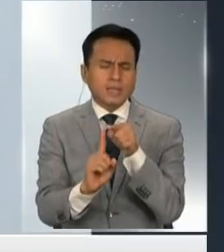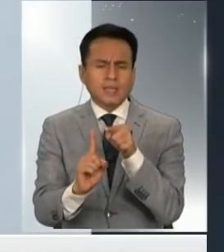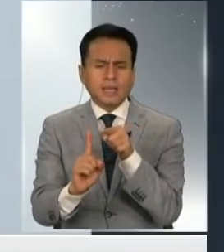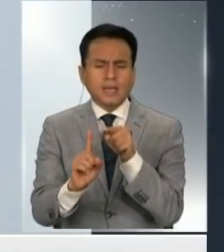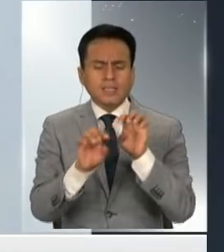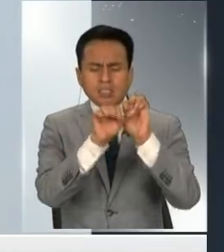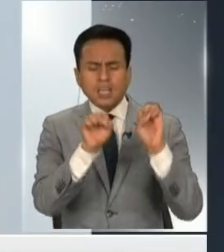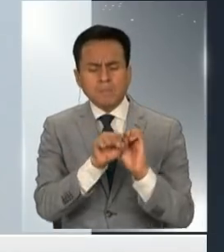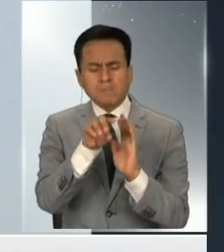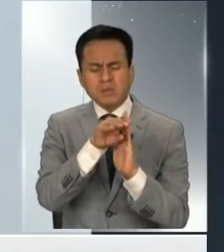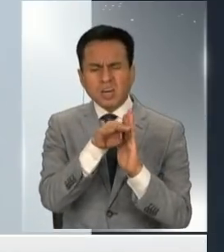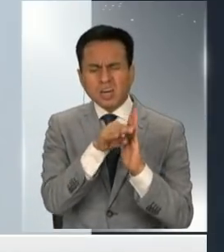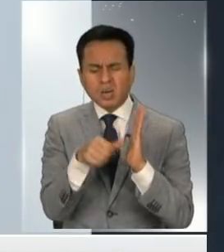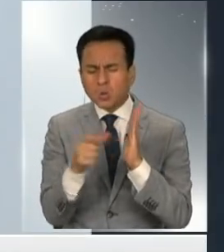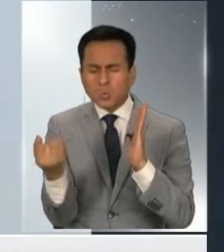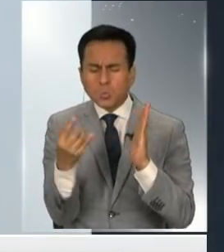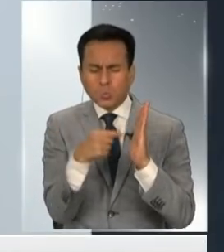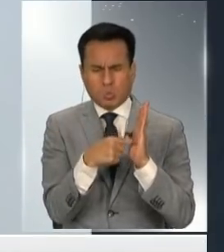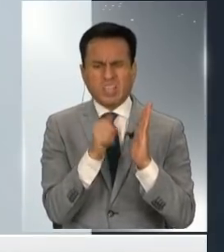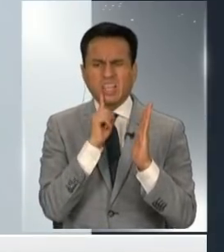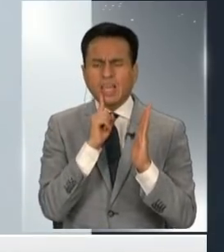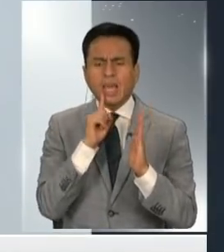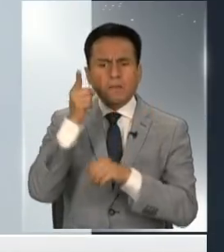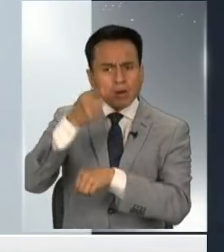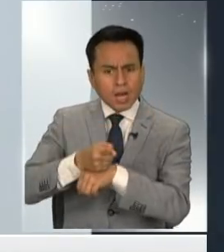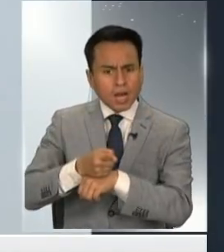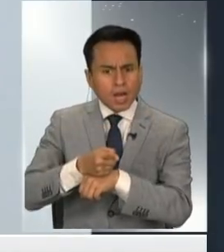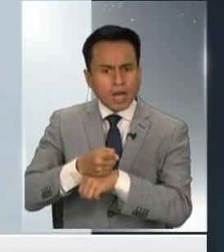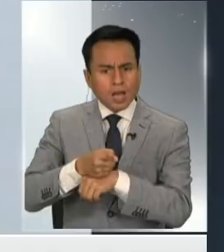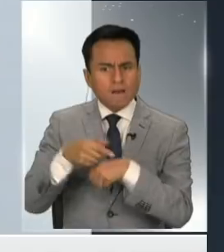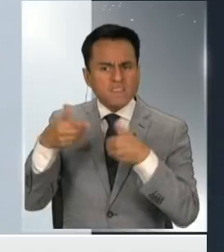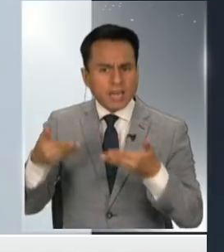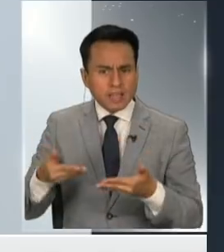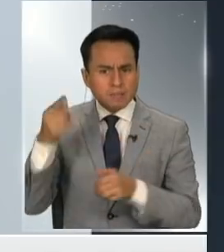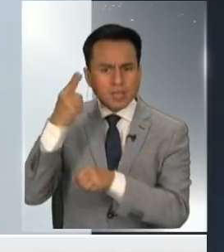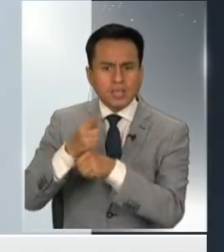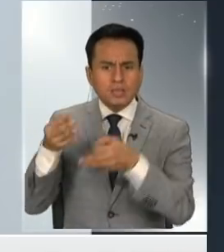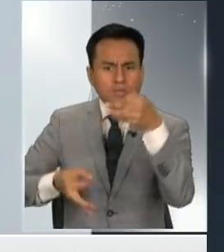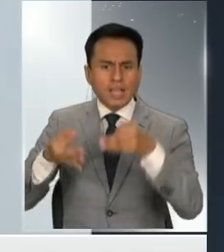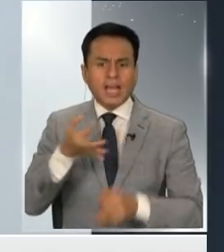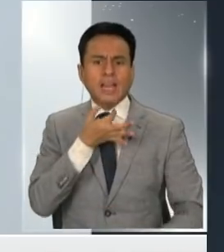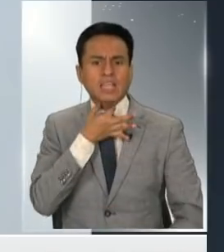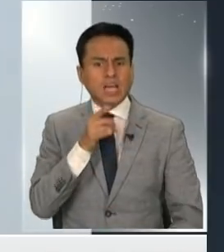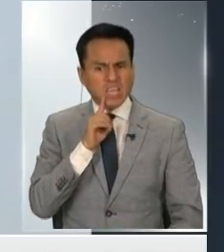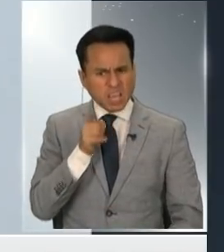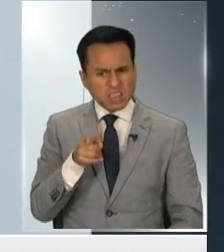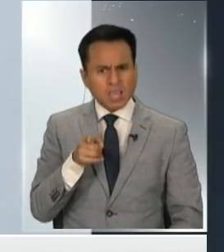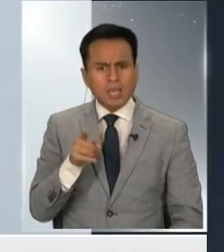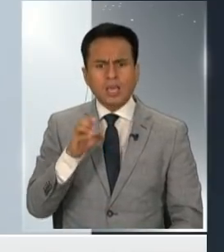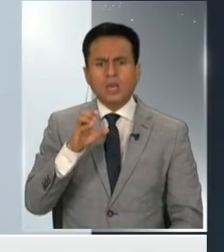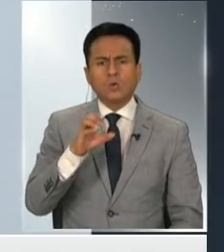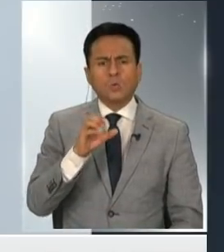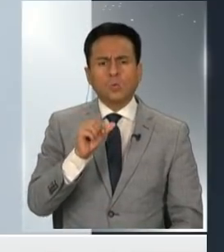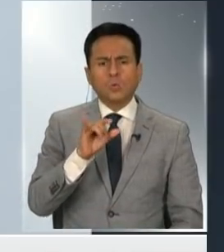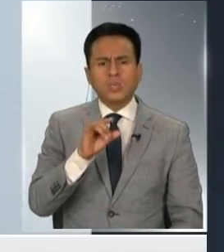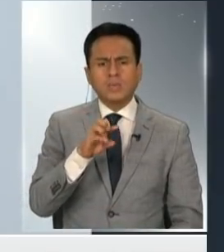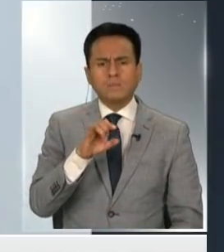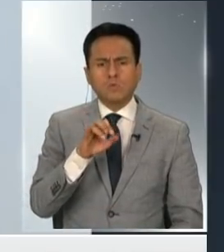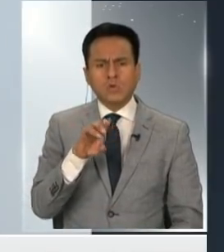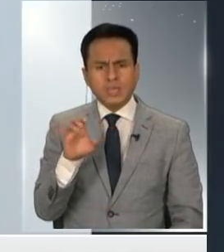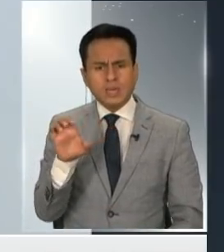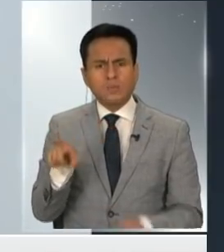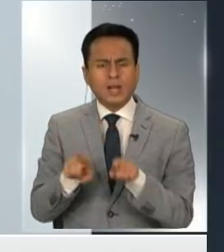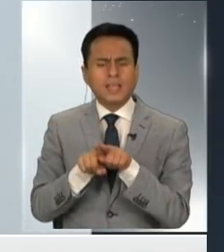sistema, arrojó resultado de mantener una orden de detención vigente emanado por el Tribunal de Garantía de Coyipulli por el delito de